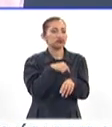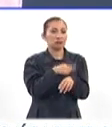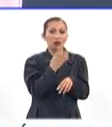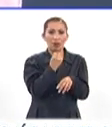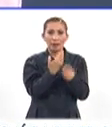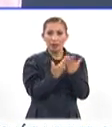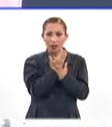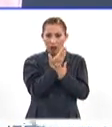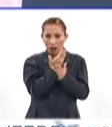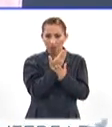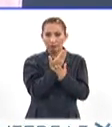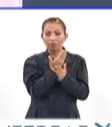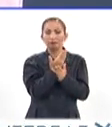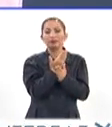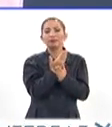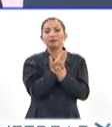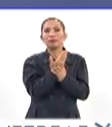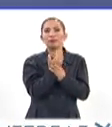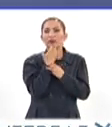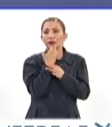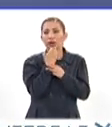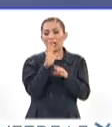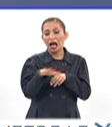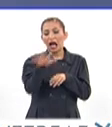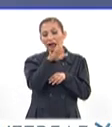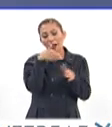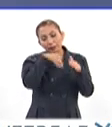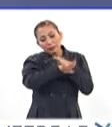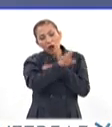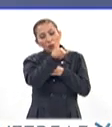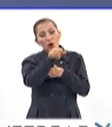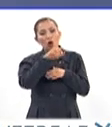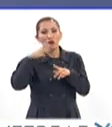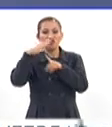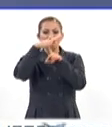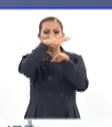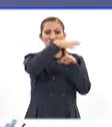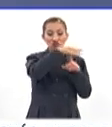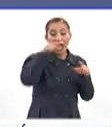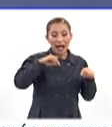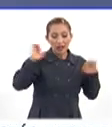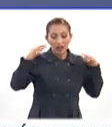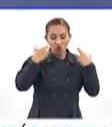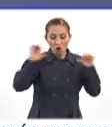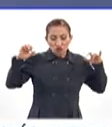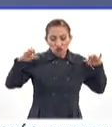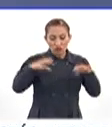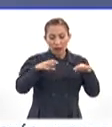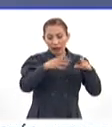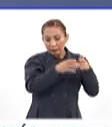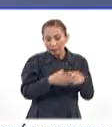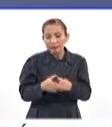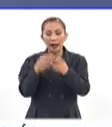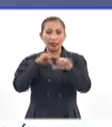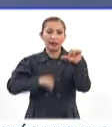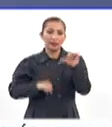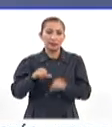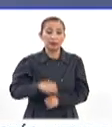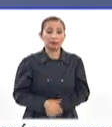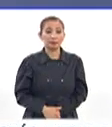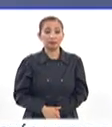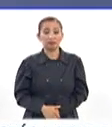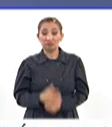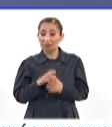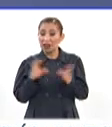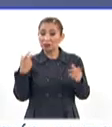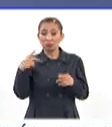las 9 de la mañana, en la área donde es como el helipuerto, ahí nos reunimos y ya de ahí empezamos las actividades. Pues es